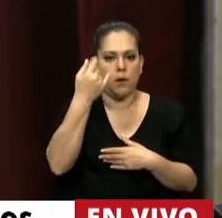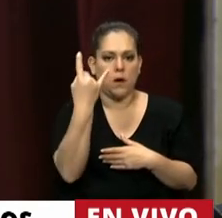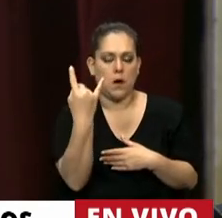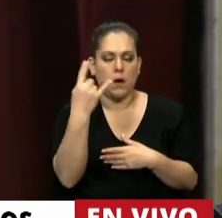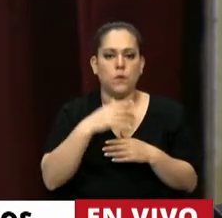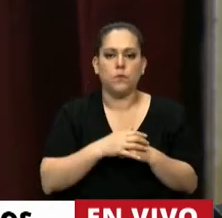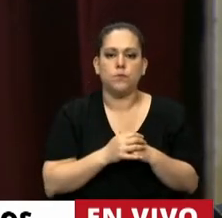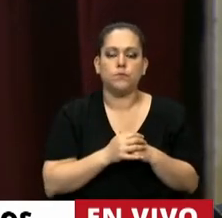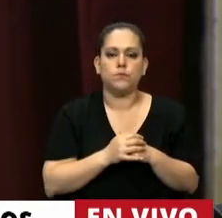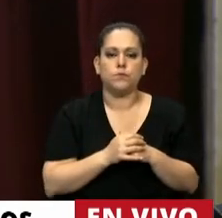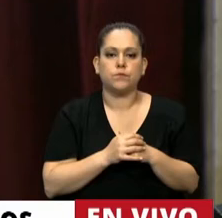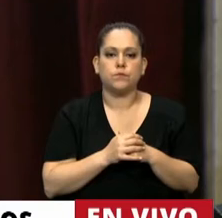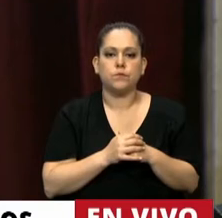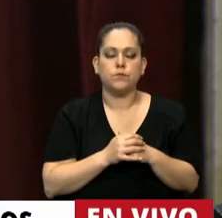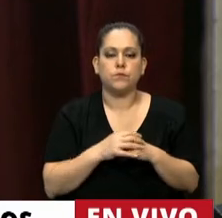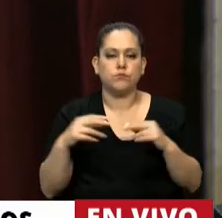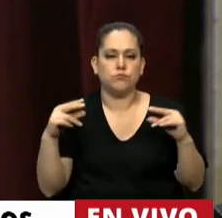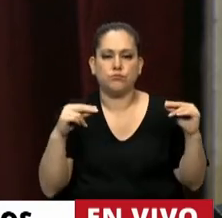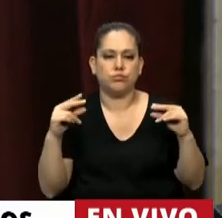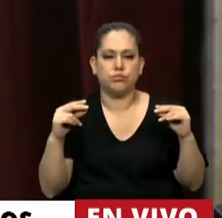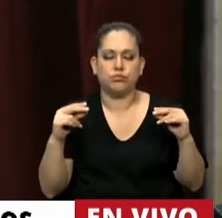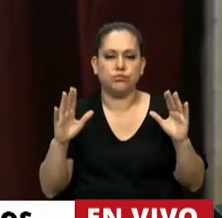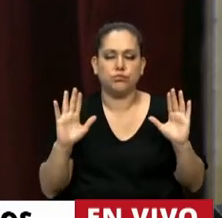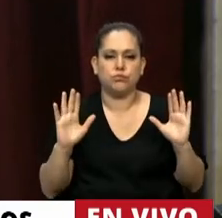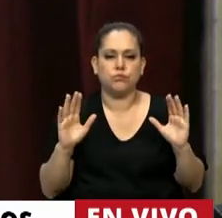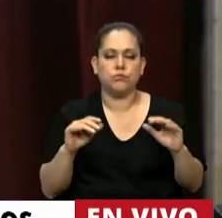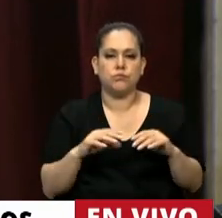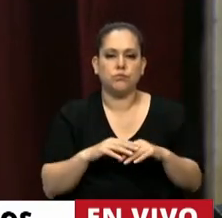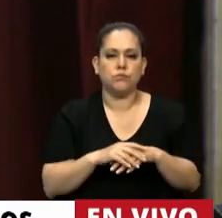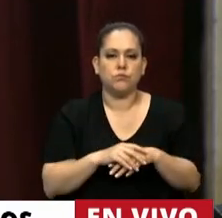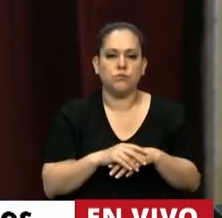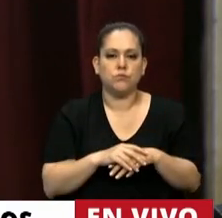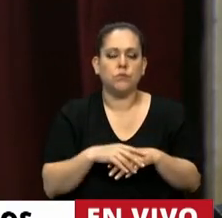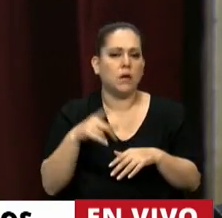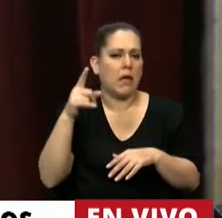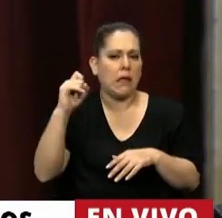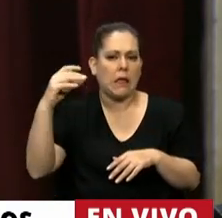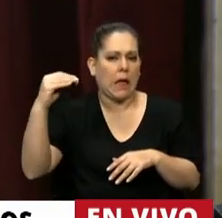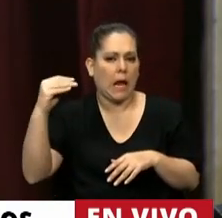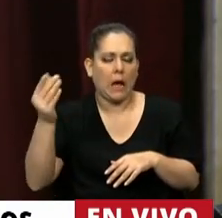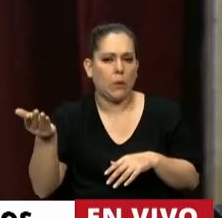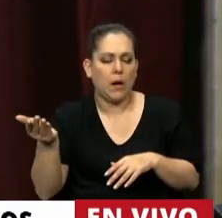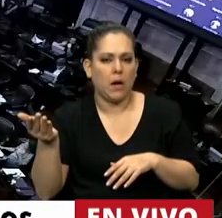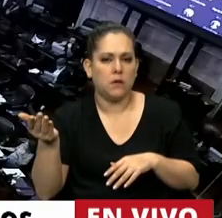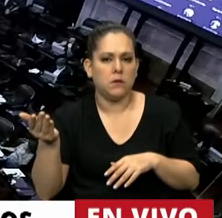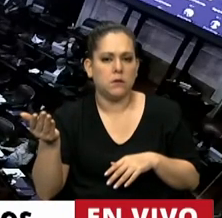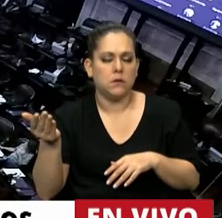No sé por qué no estaba habilitado el micrófono. ¿Quién habla?